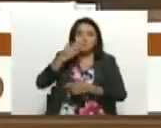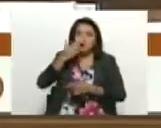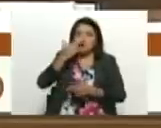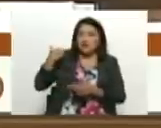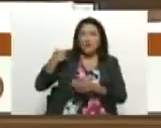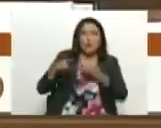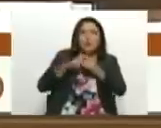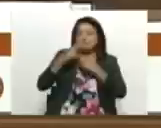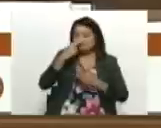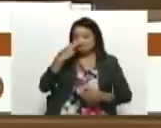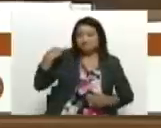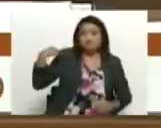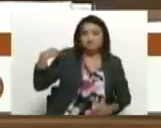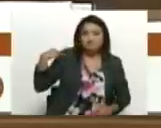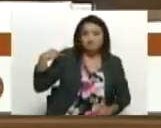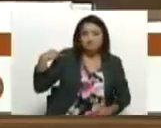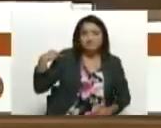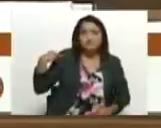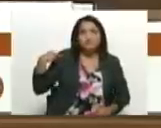una